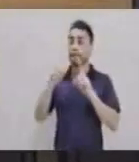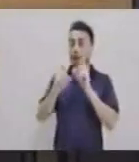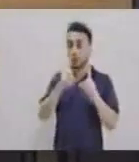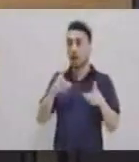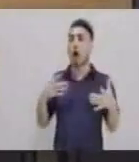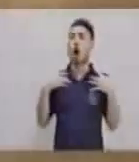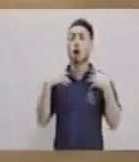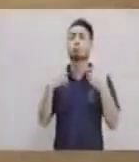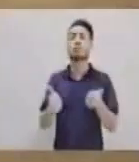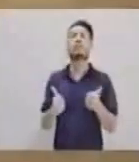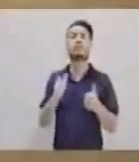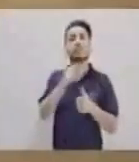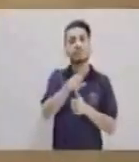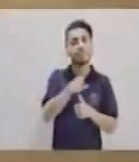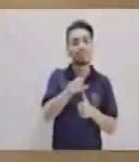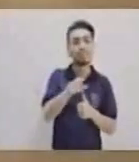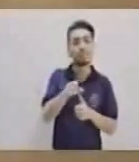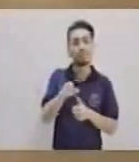Repitan conmigo,